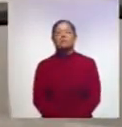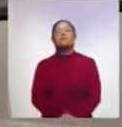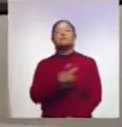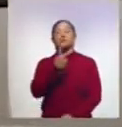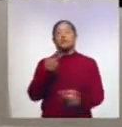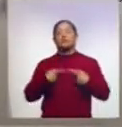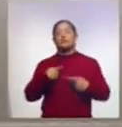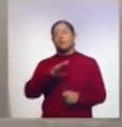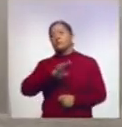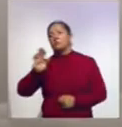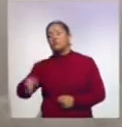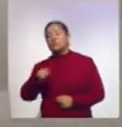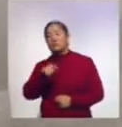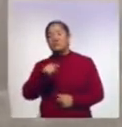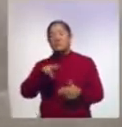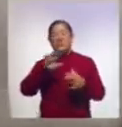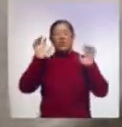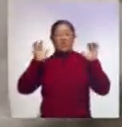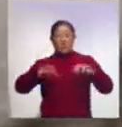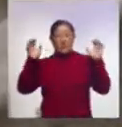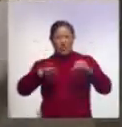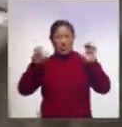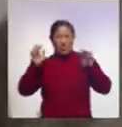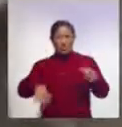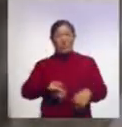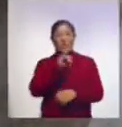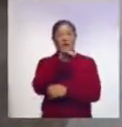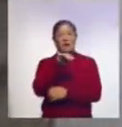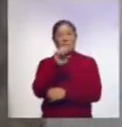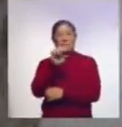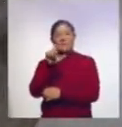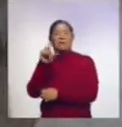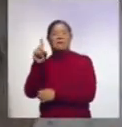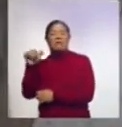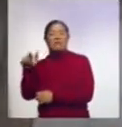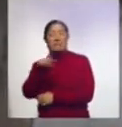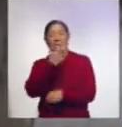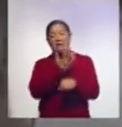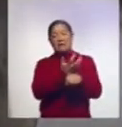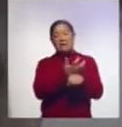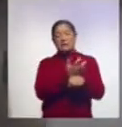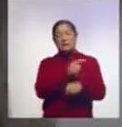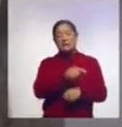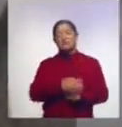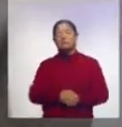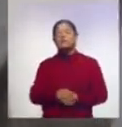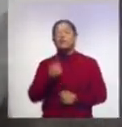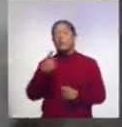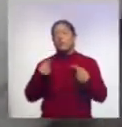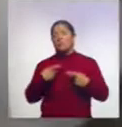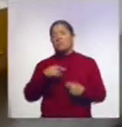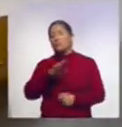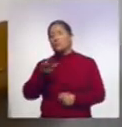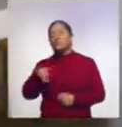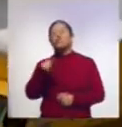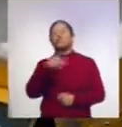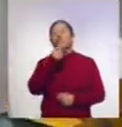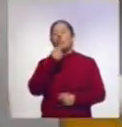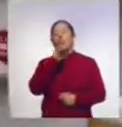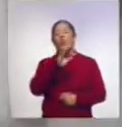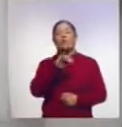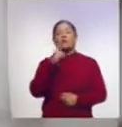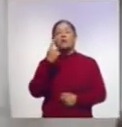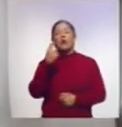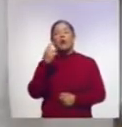personas muertas ha ocasionado el paso de la tormenta tropical Imelda por Texas en la Unión Americana. Una de las víctimas era un hombre de 40 años que se